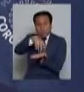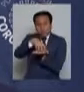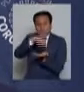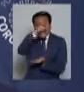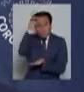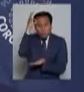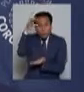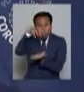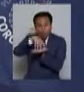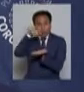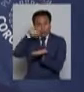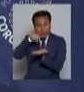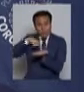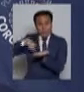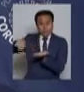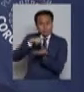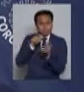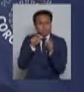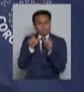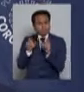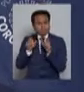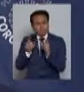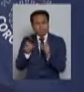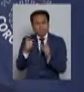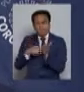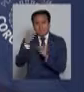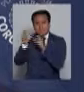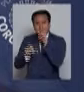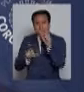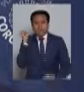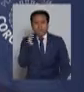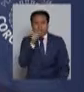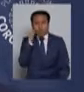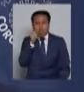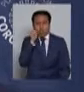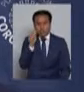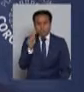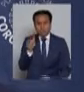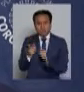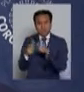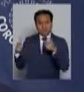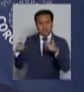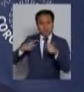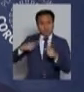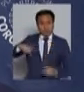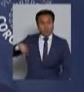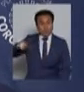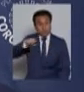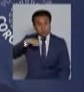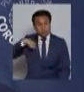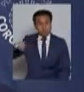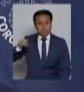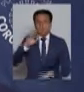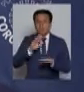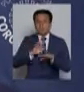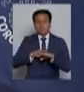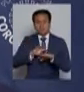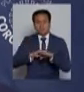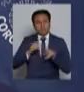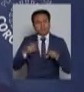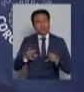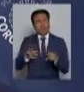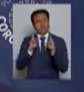Temuco, ellos chequean miles de personas todos los días y la mayoría de ellos se encuentra con un permiso que les